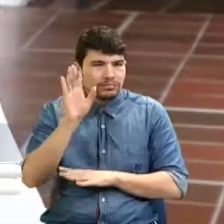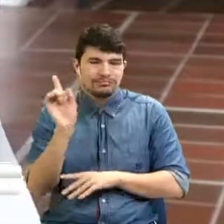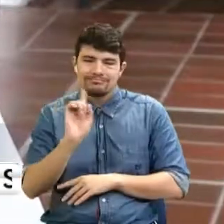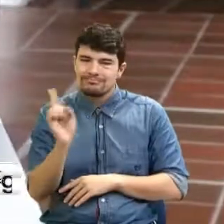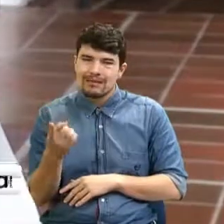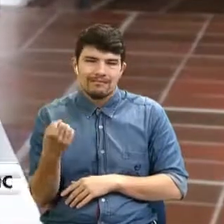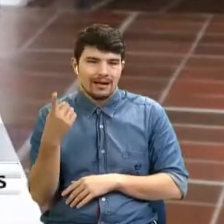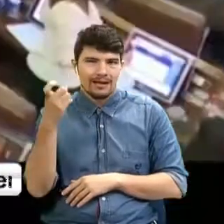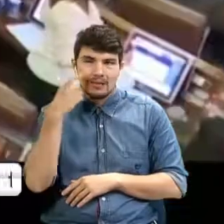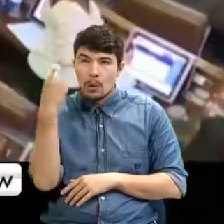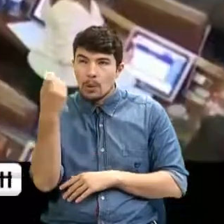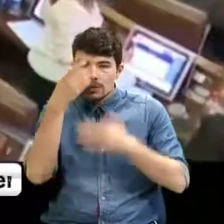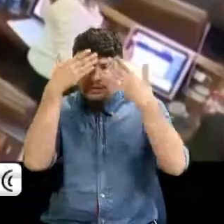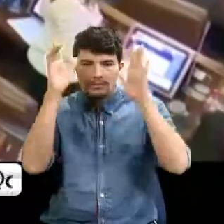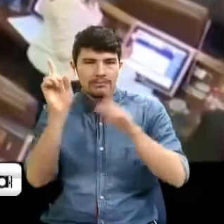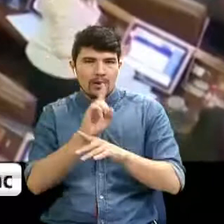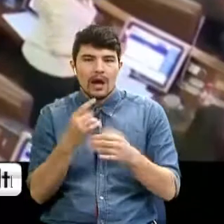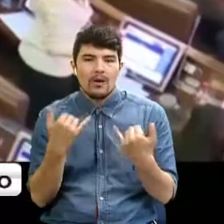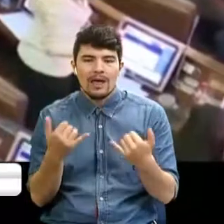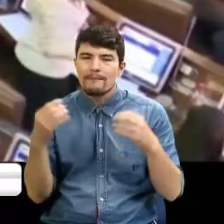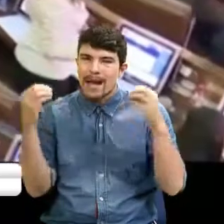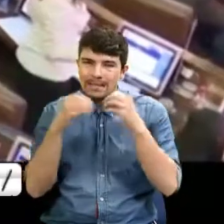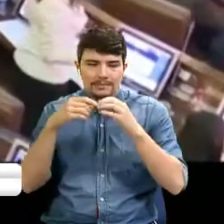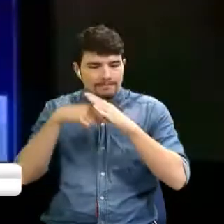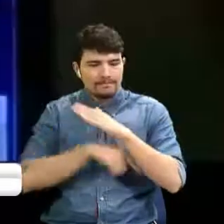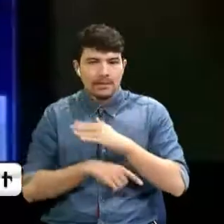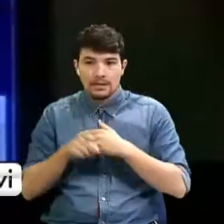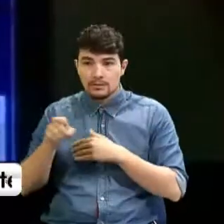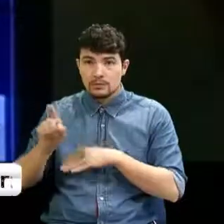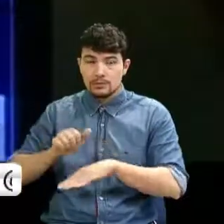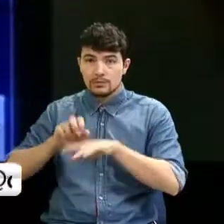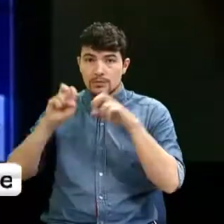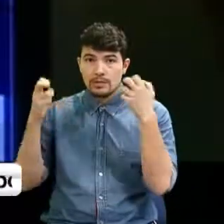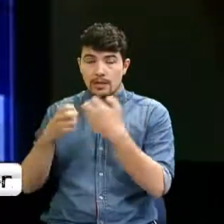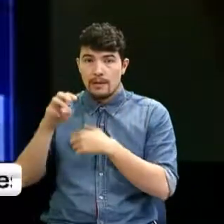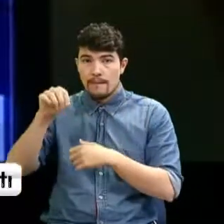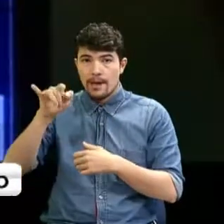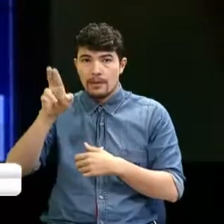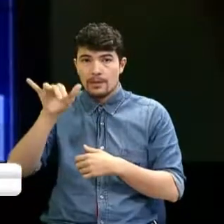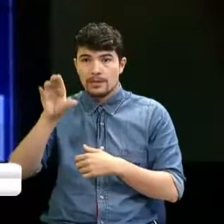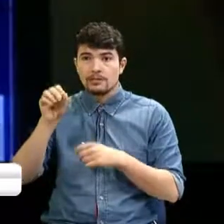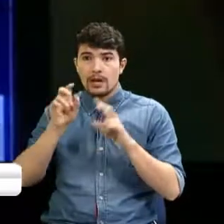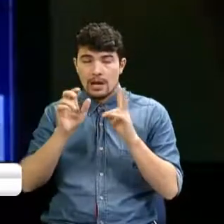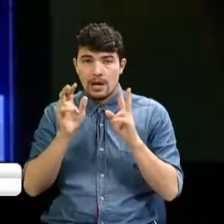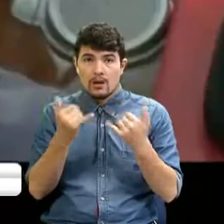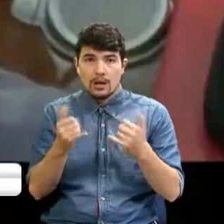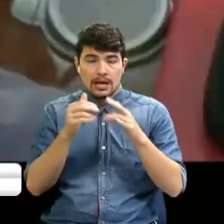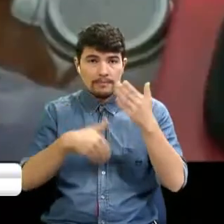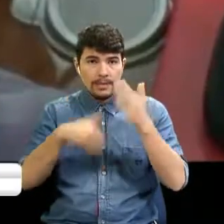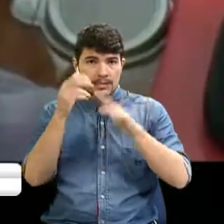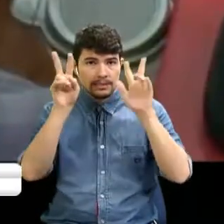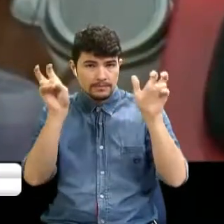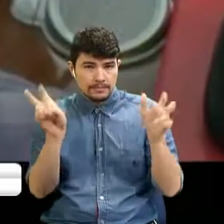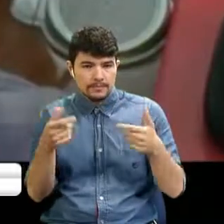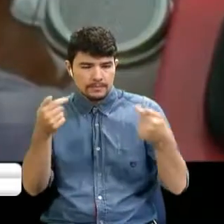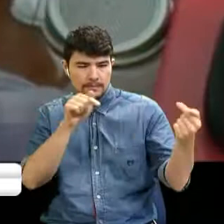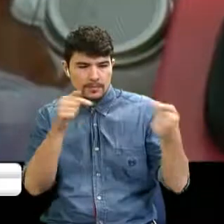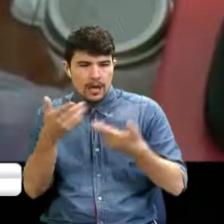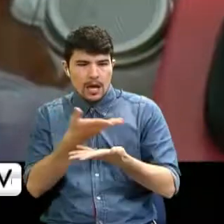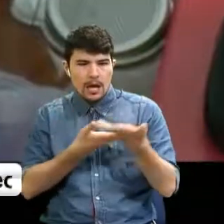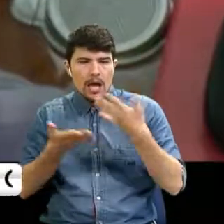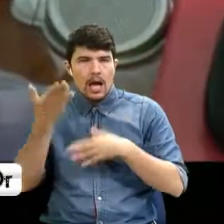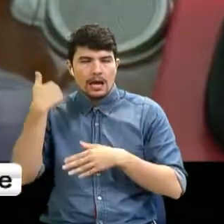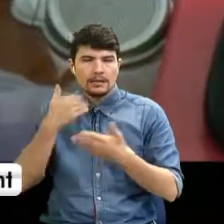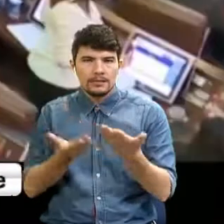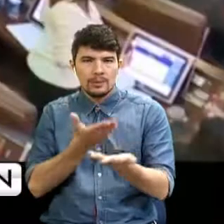sentido a buscar la democracia de igual manera el senador mauricio aguilar manifiesta que se han recortado temas significativos a lo que inicialmente había